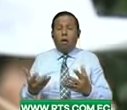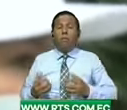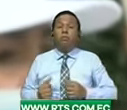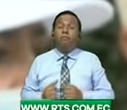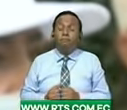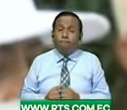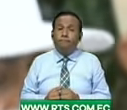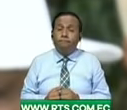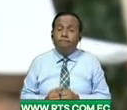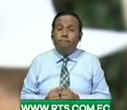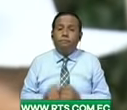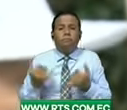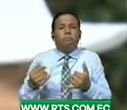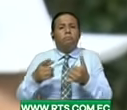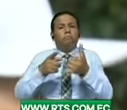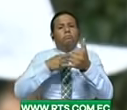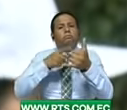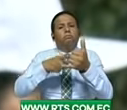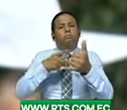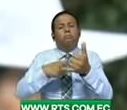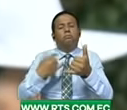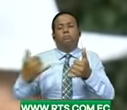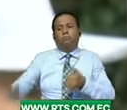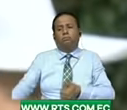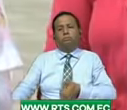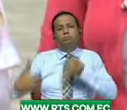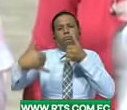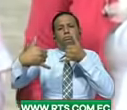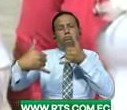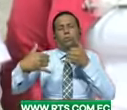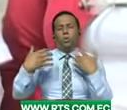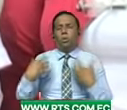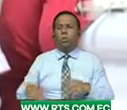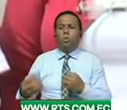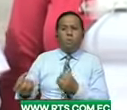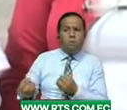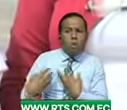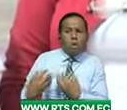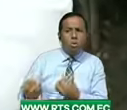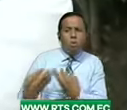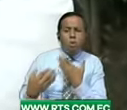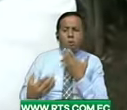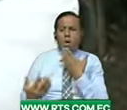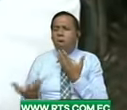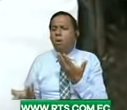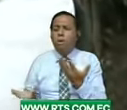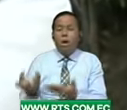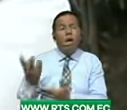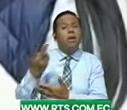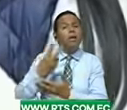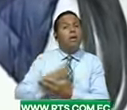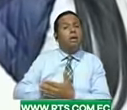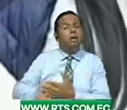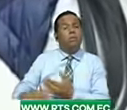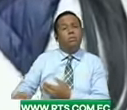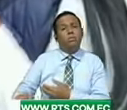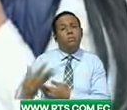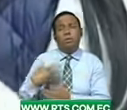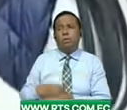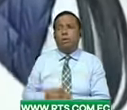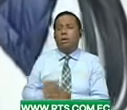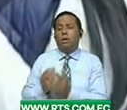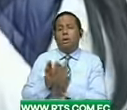Por el momento los celulares se han convertido en sus mejores aliados para tener información de sus vástagos. Por